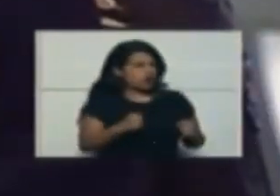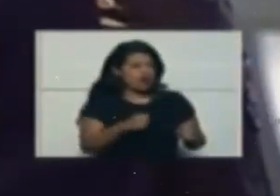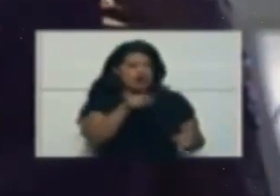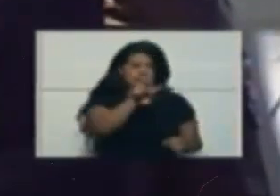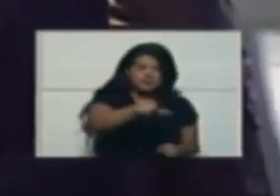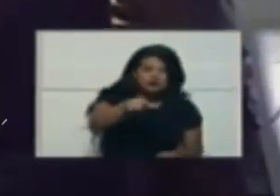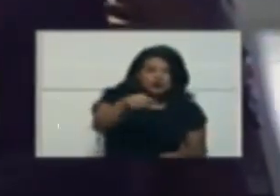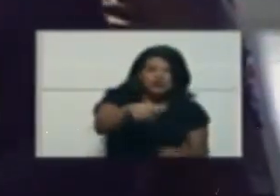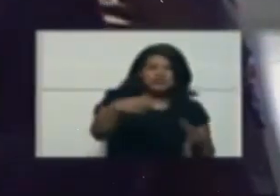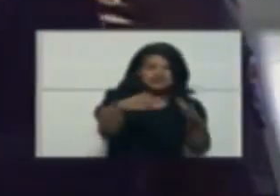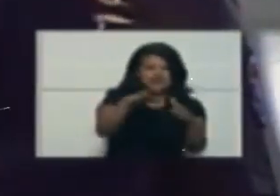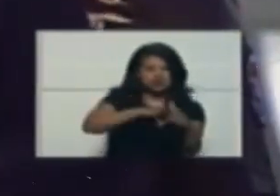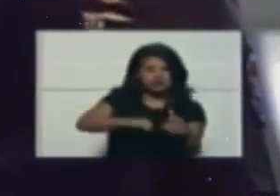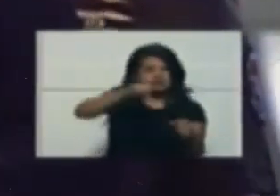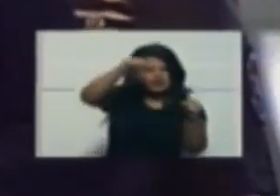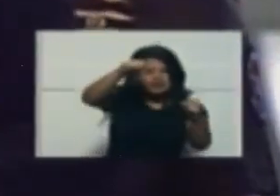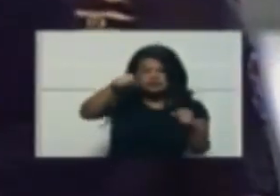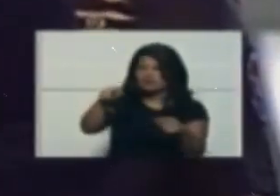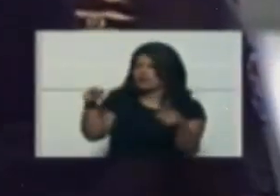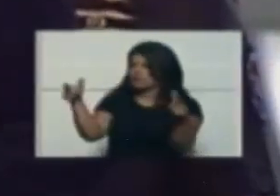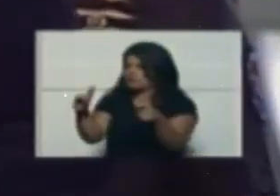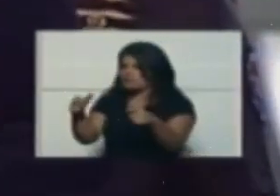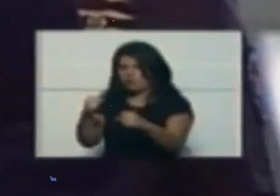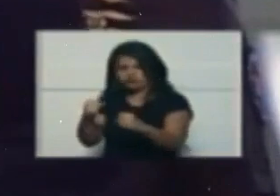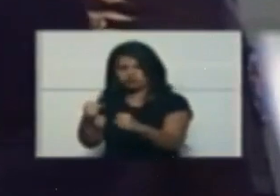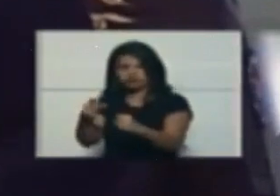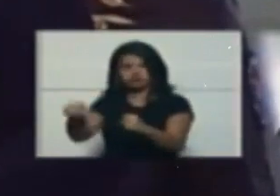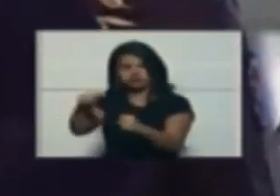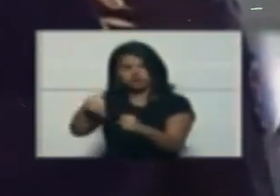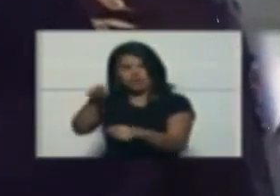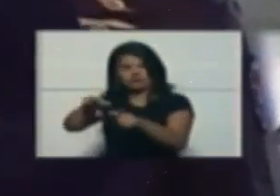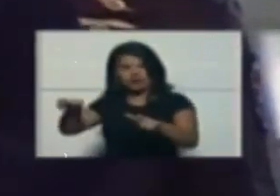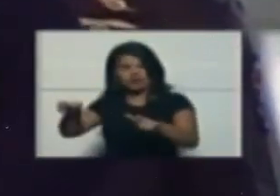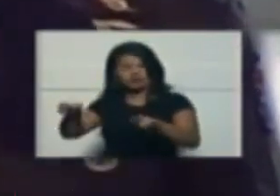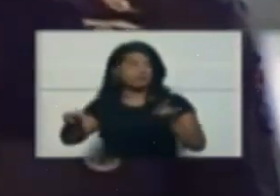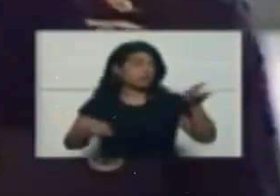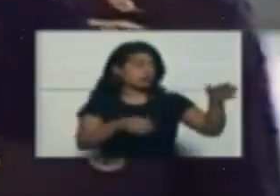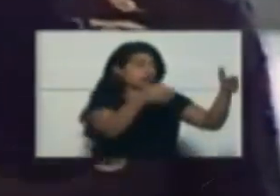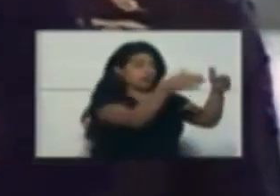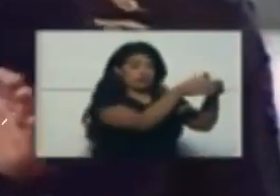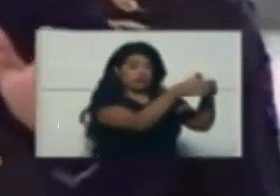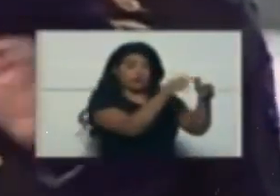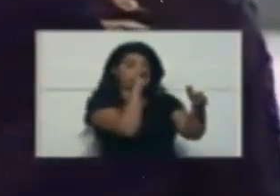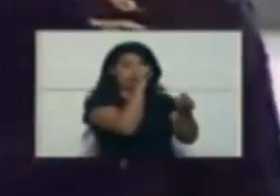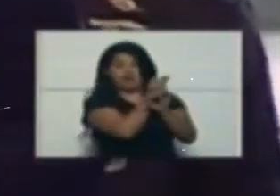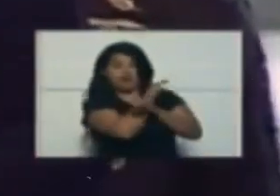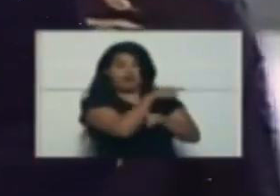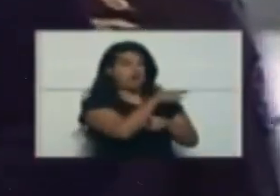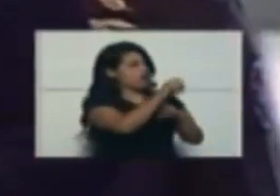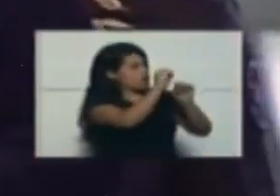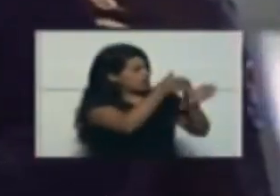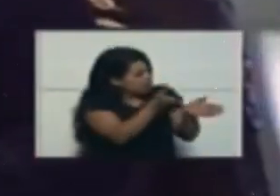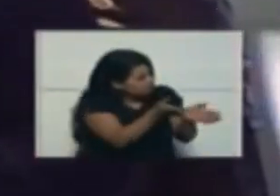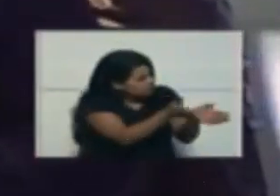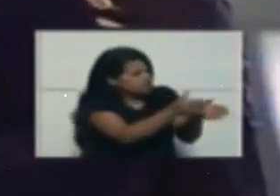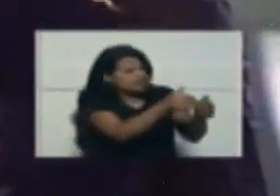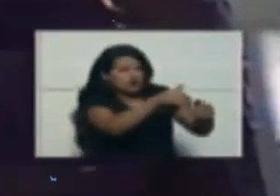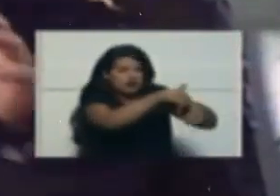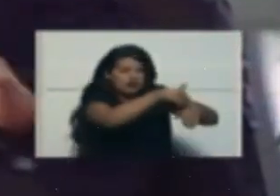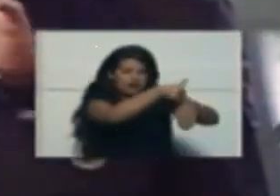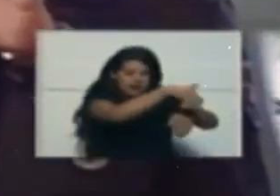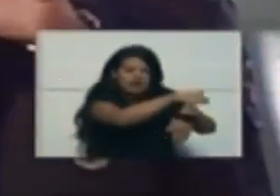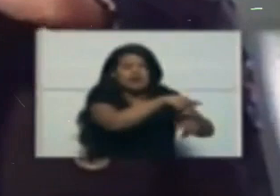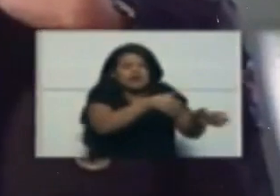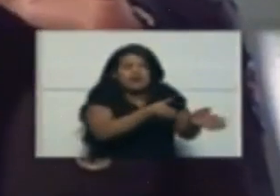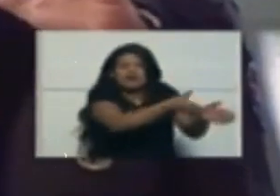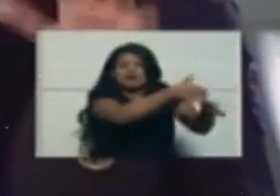las fuerzas socialistas. La burguesía que haga lo que tiene que hacer. Porque aquí